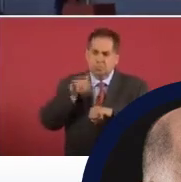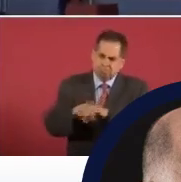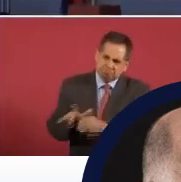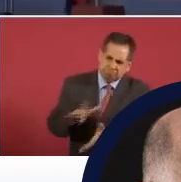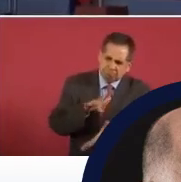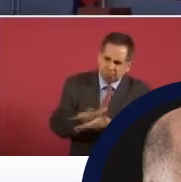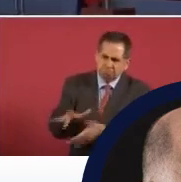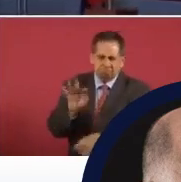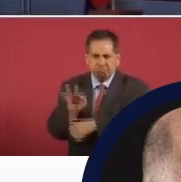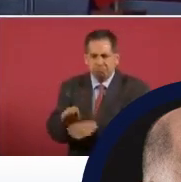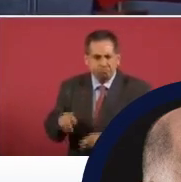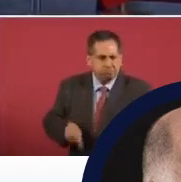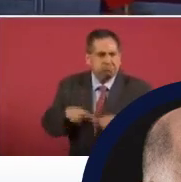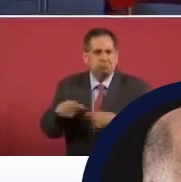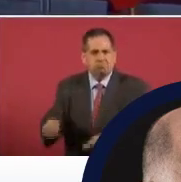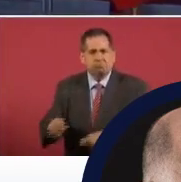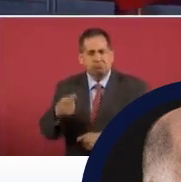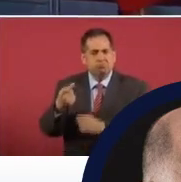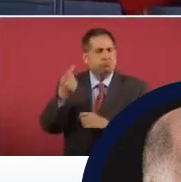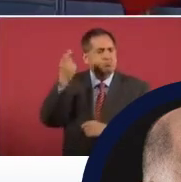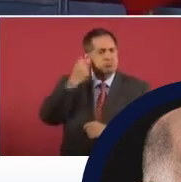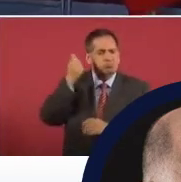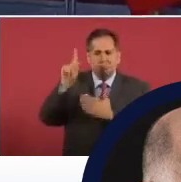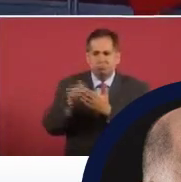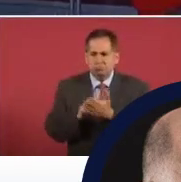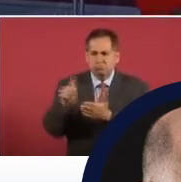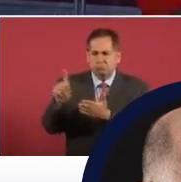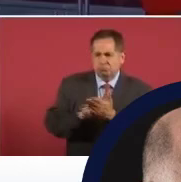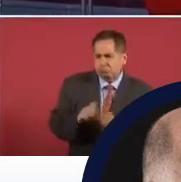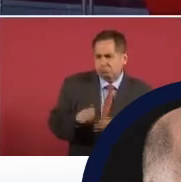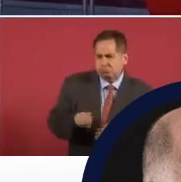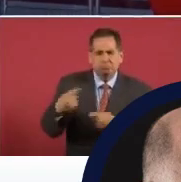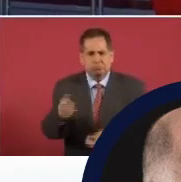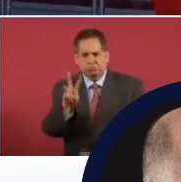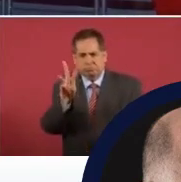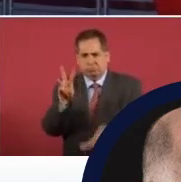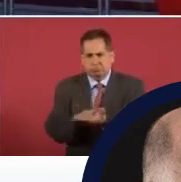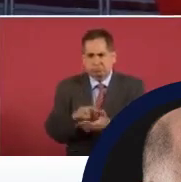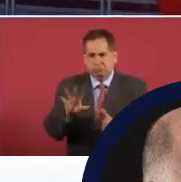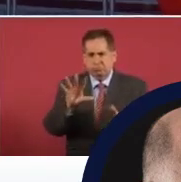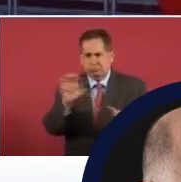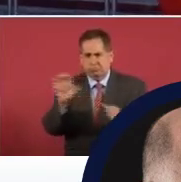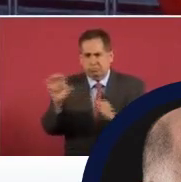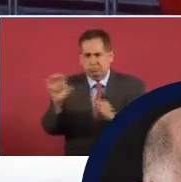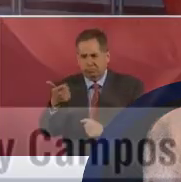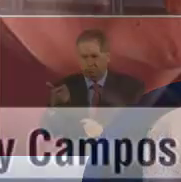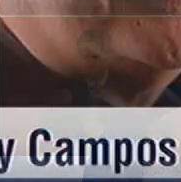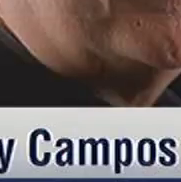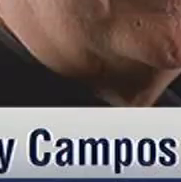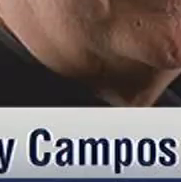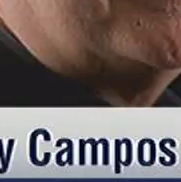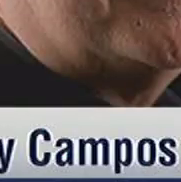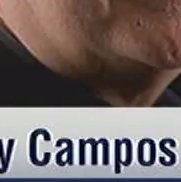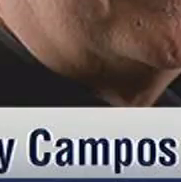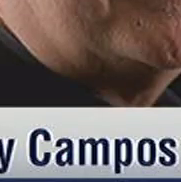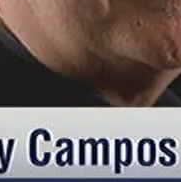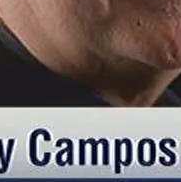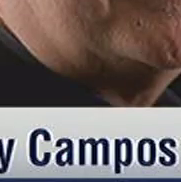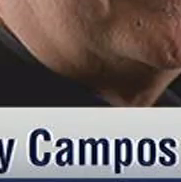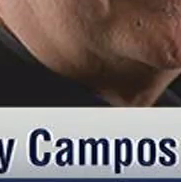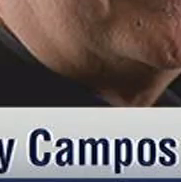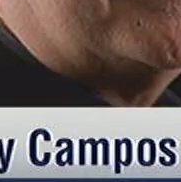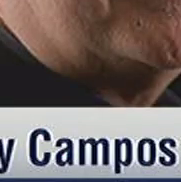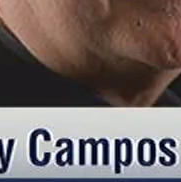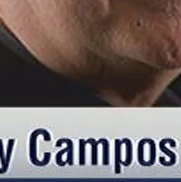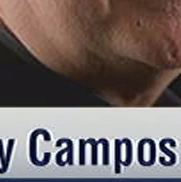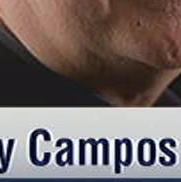programas. Entonces, economía y seguridad, lo que sí, se sí, consiguen, sí. Esos serían los grandes pendientes. Los